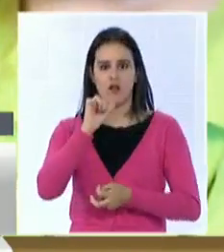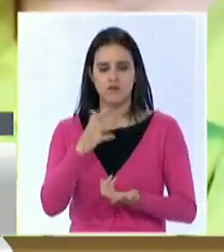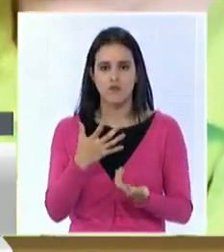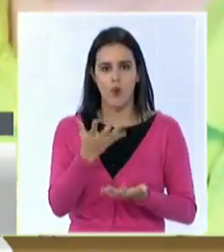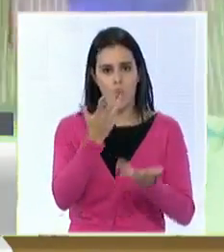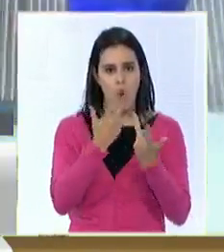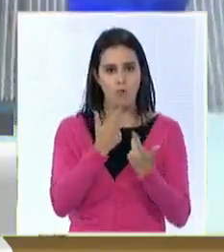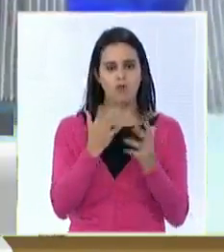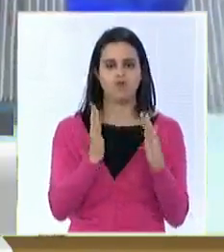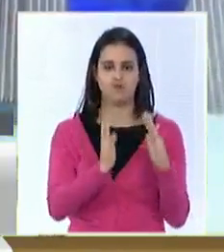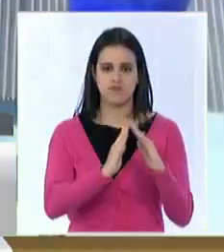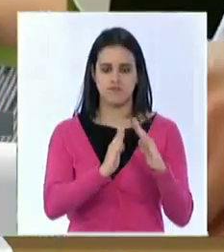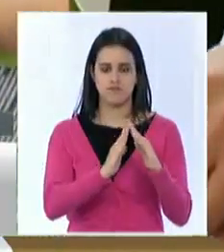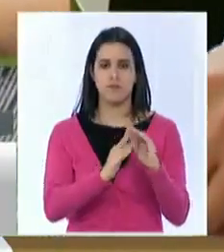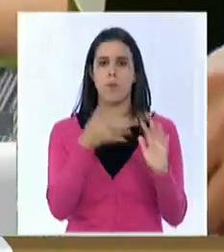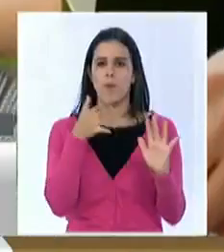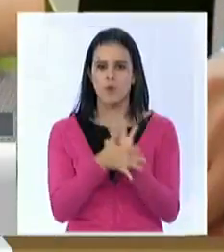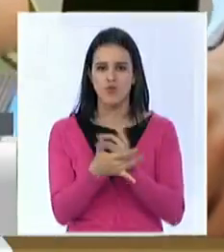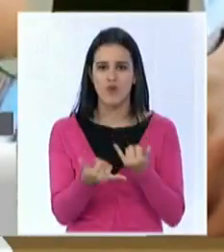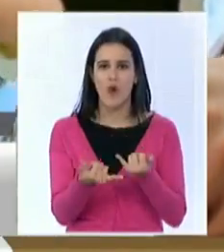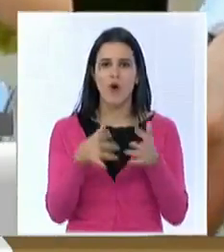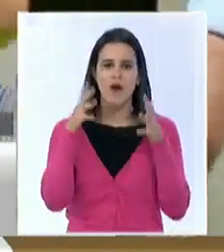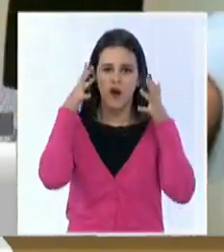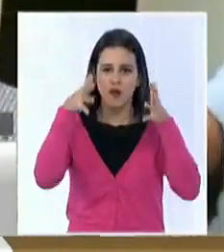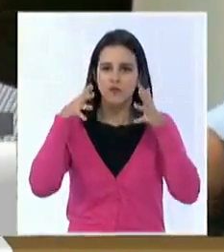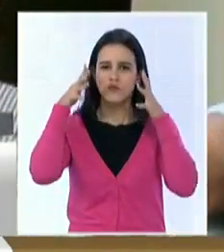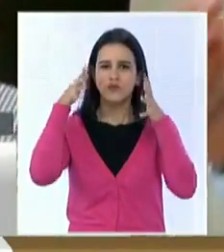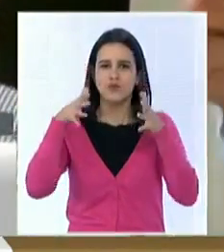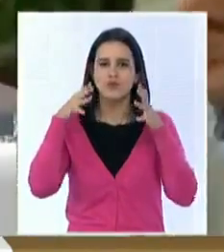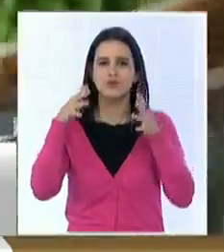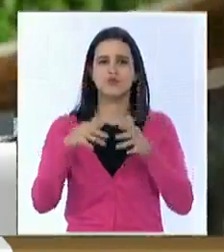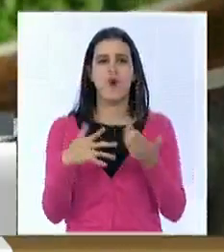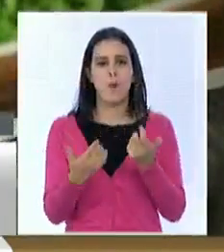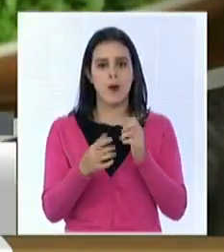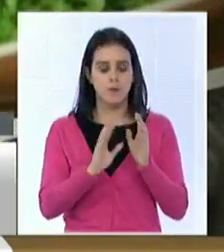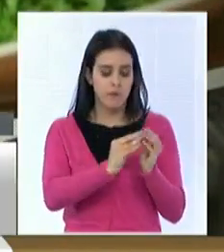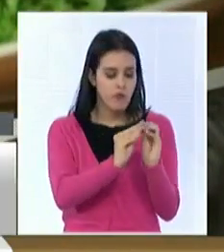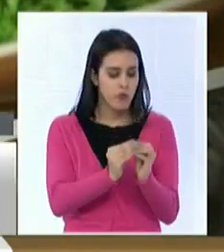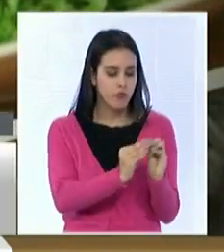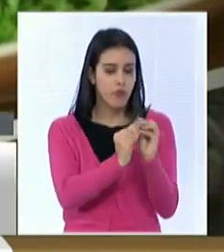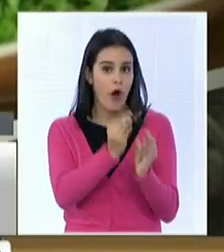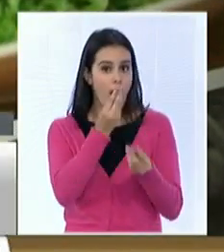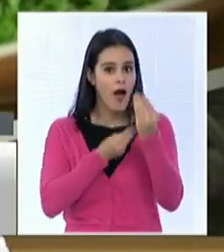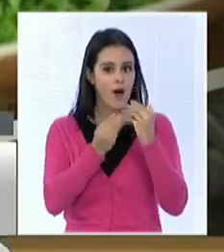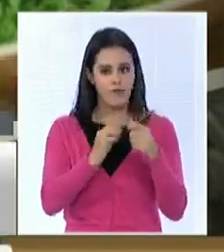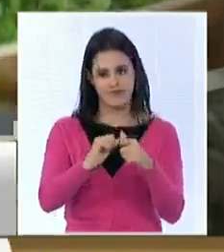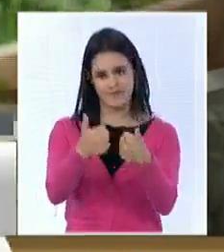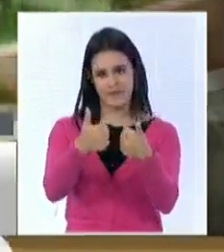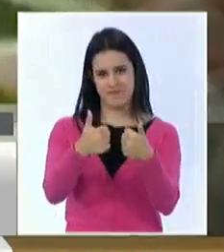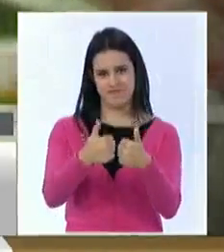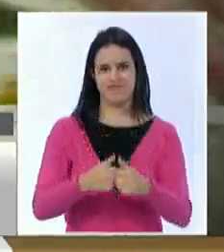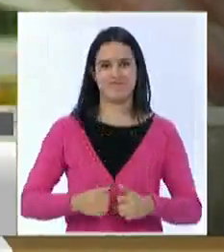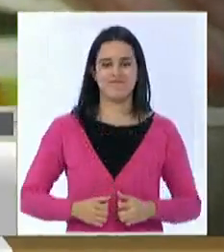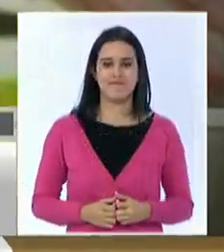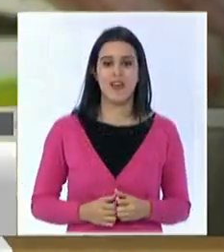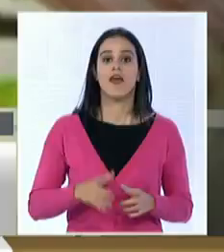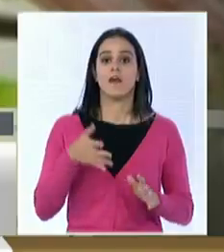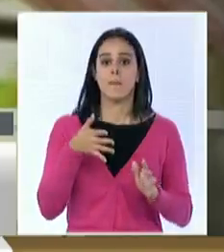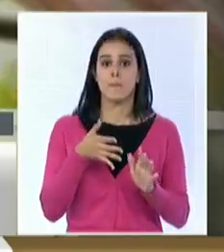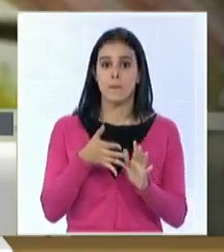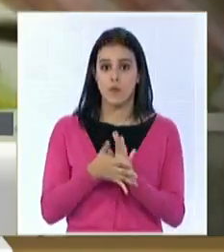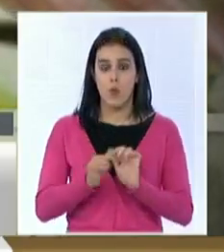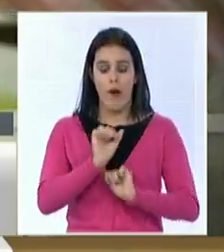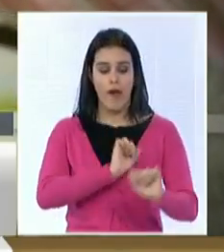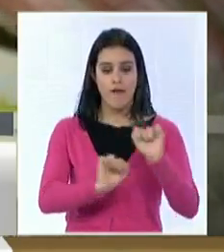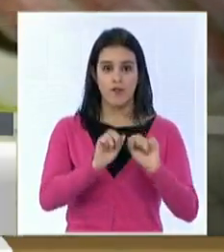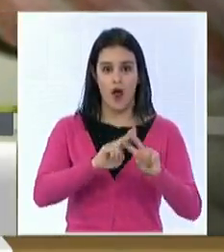el hogar. Es por ello que hoy les daremos algunas recomendaciones para preparar esos alimentos adecuadamente y así mantener